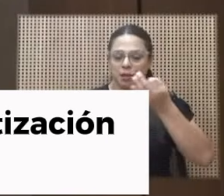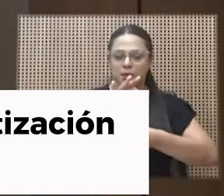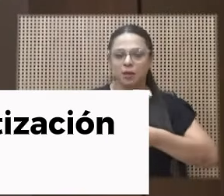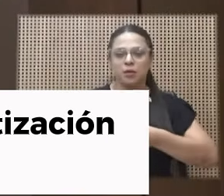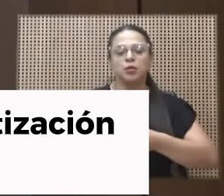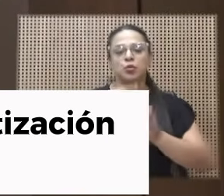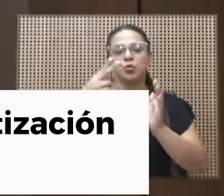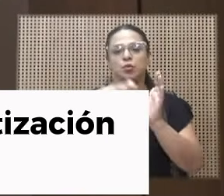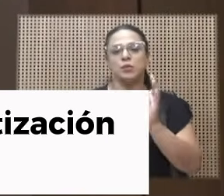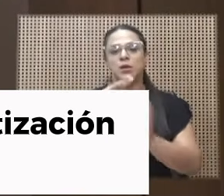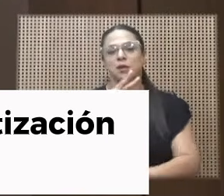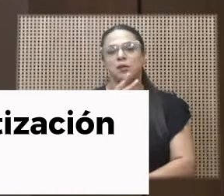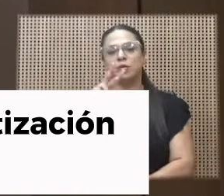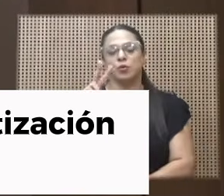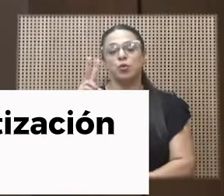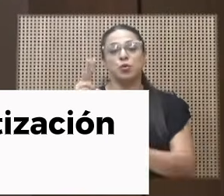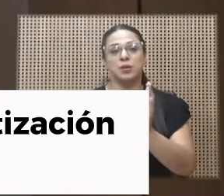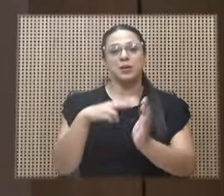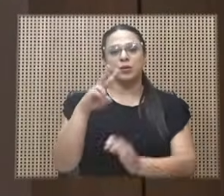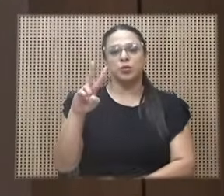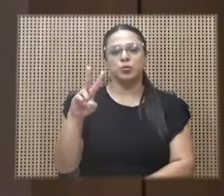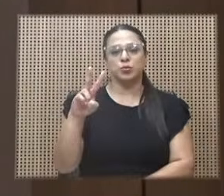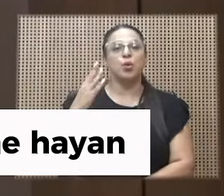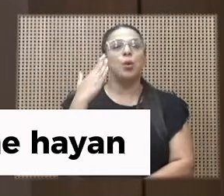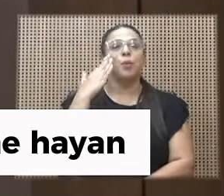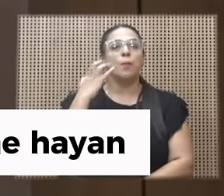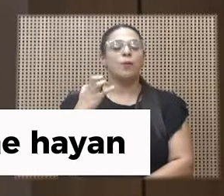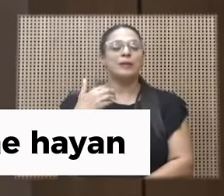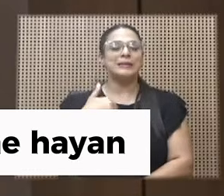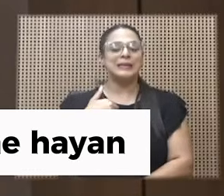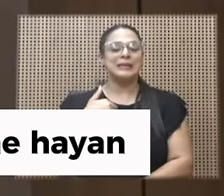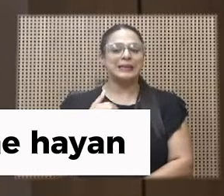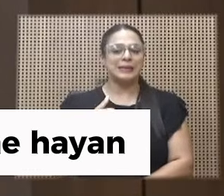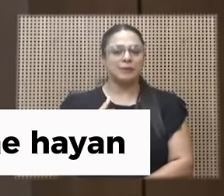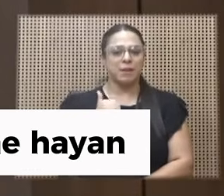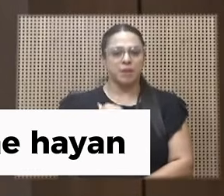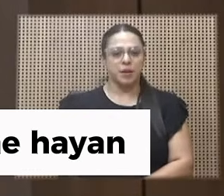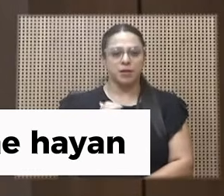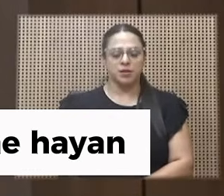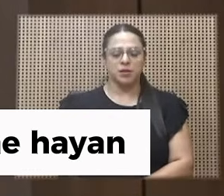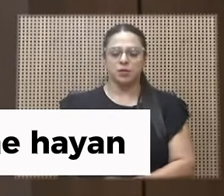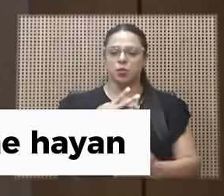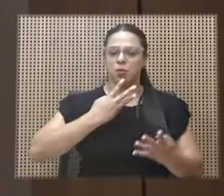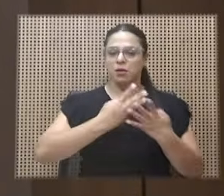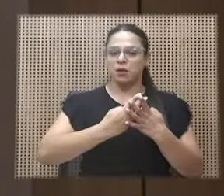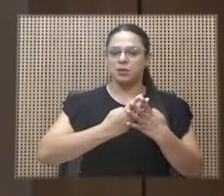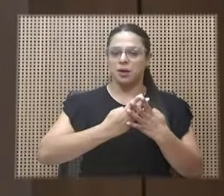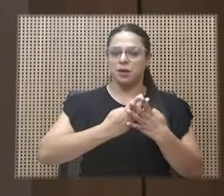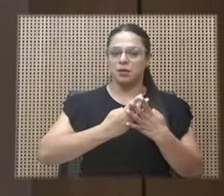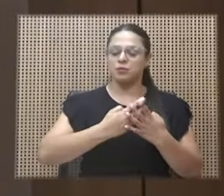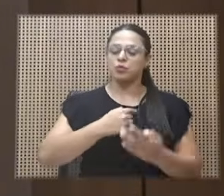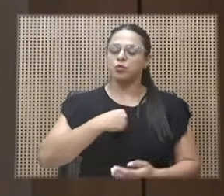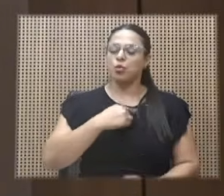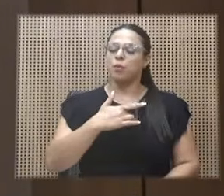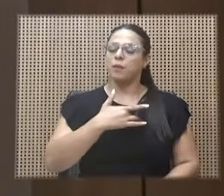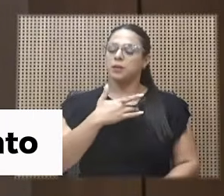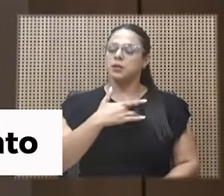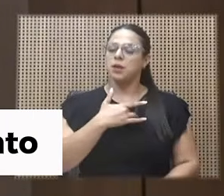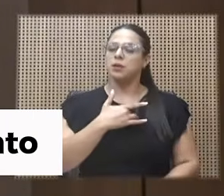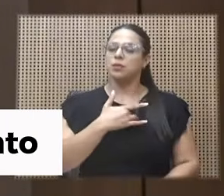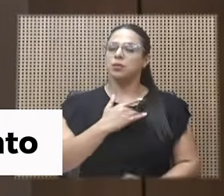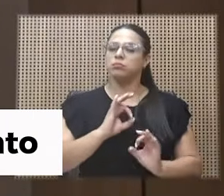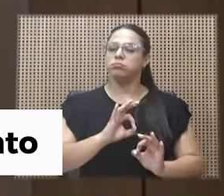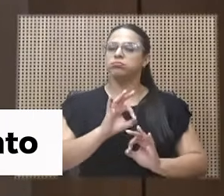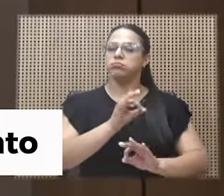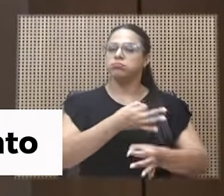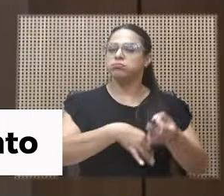oponerme rotundamente a la privatización carcelaria. Y sigo sintiéndome muy honrado que me hayan destituido de mi cargo de